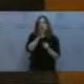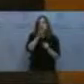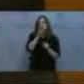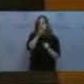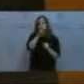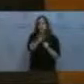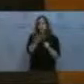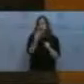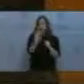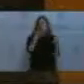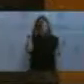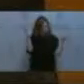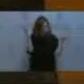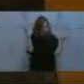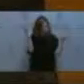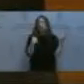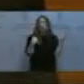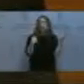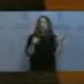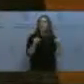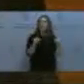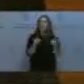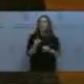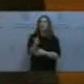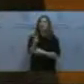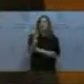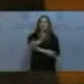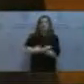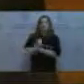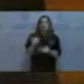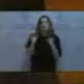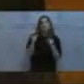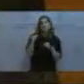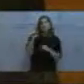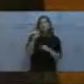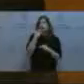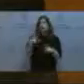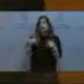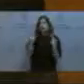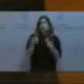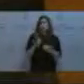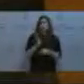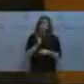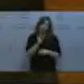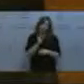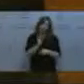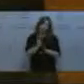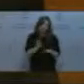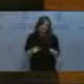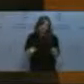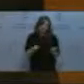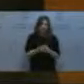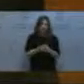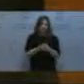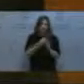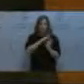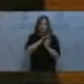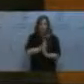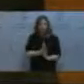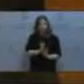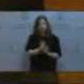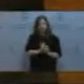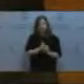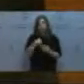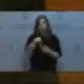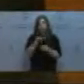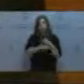crítica. Señoría, porque han utilizado, acabo, presidente, si me permite, me permite lo último, han